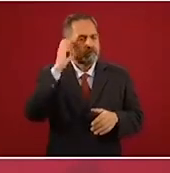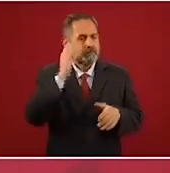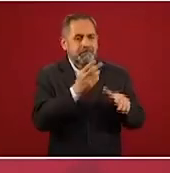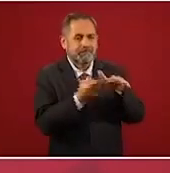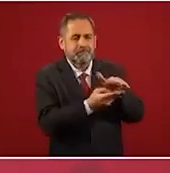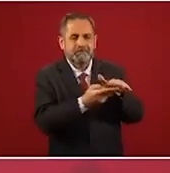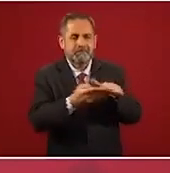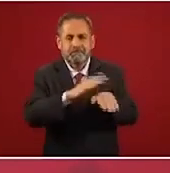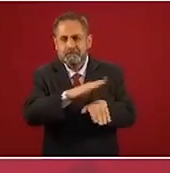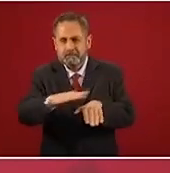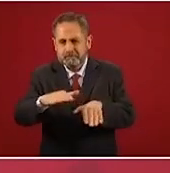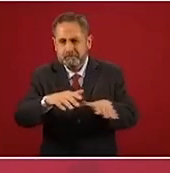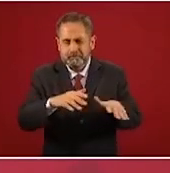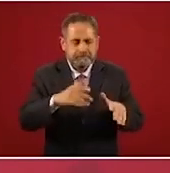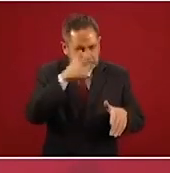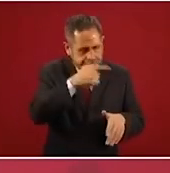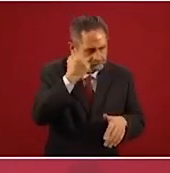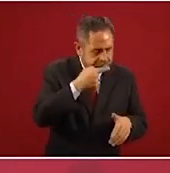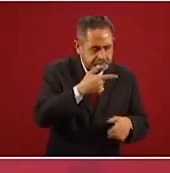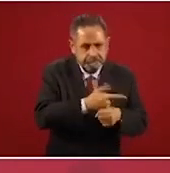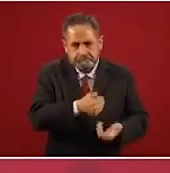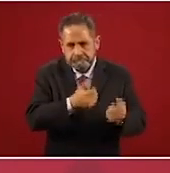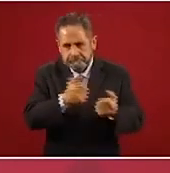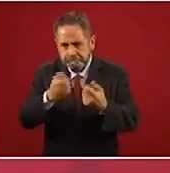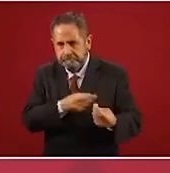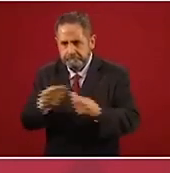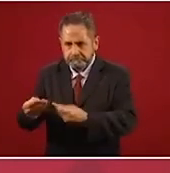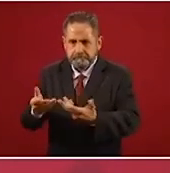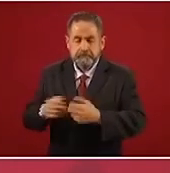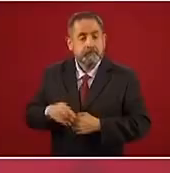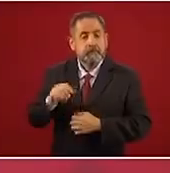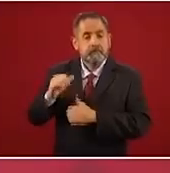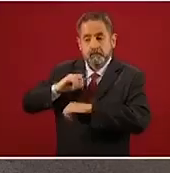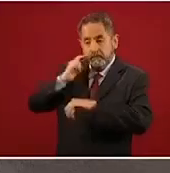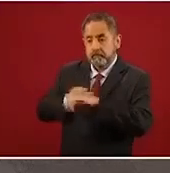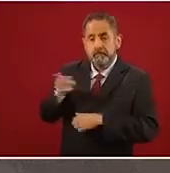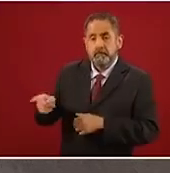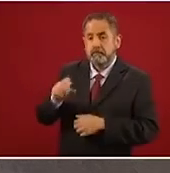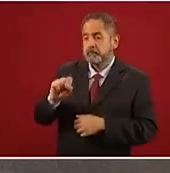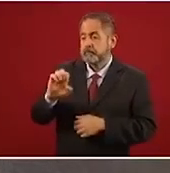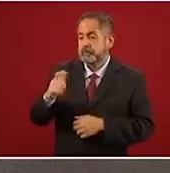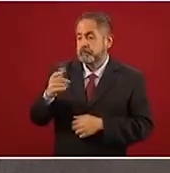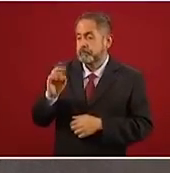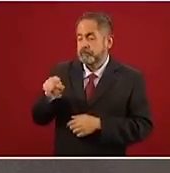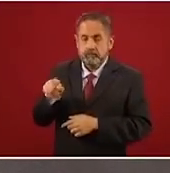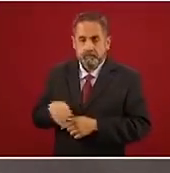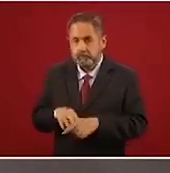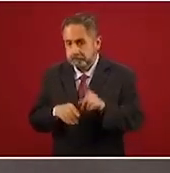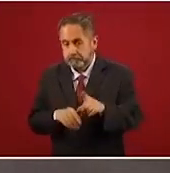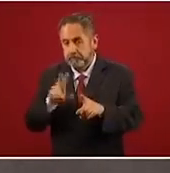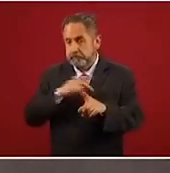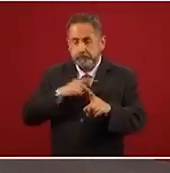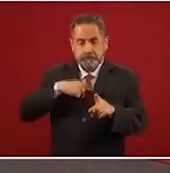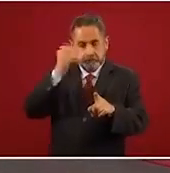Tiene la Secretaría de Gobernación de esta encomienda. No olvidar de